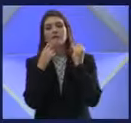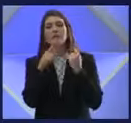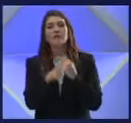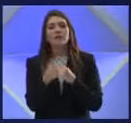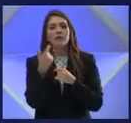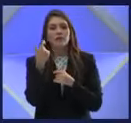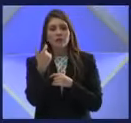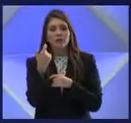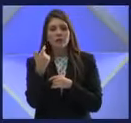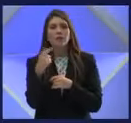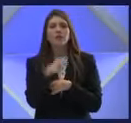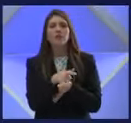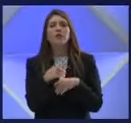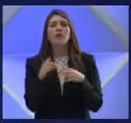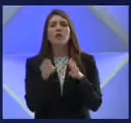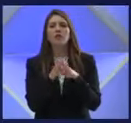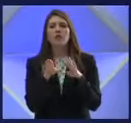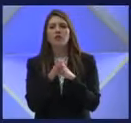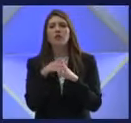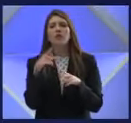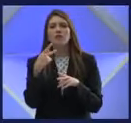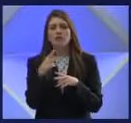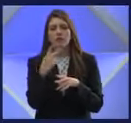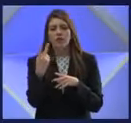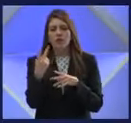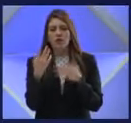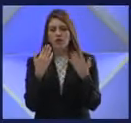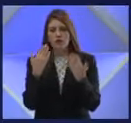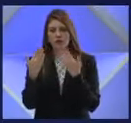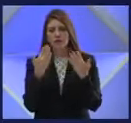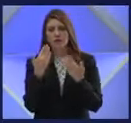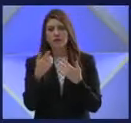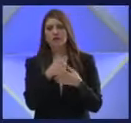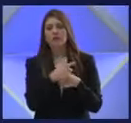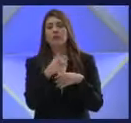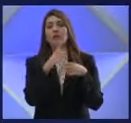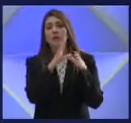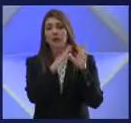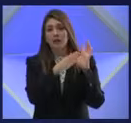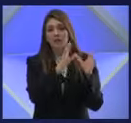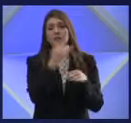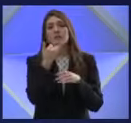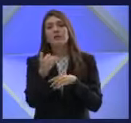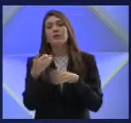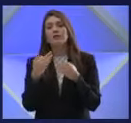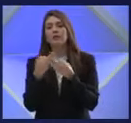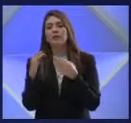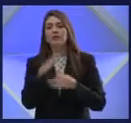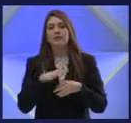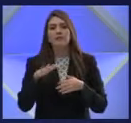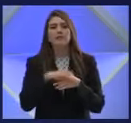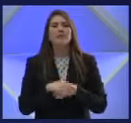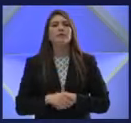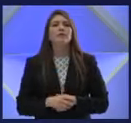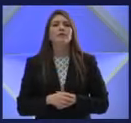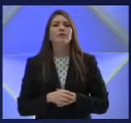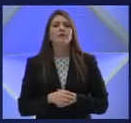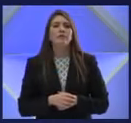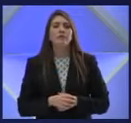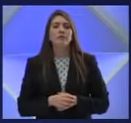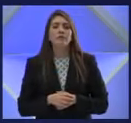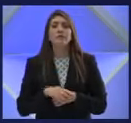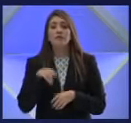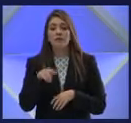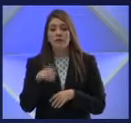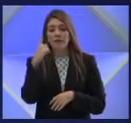segmento espacial y segmento terrestre con este aprovechamiento del aprendizaje de